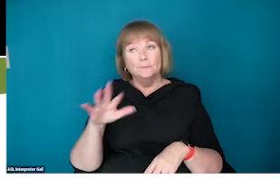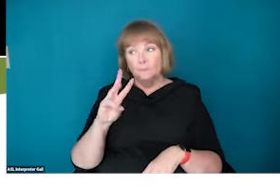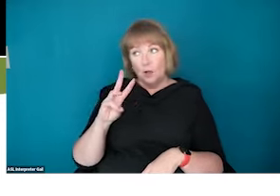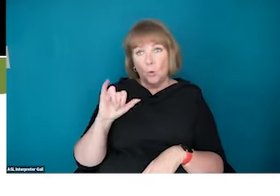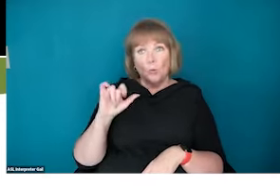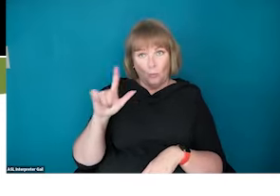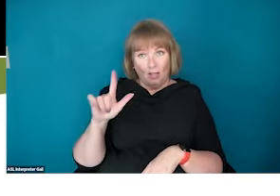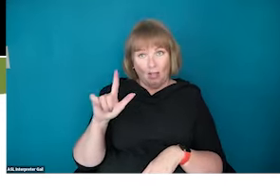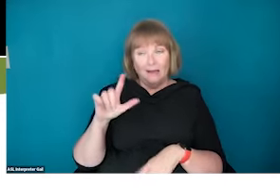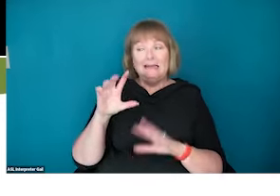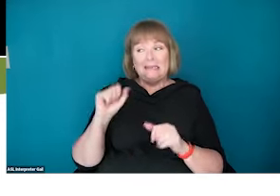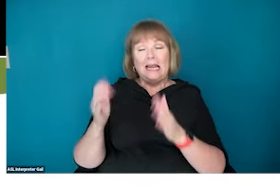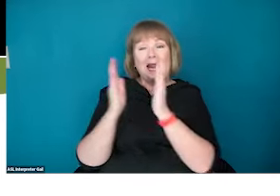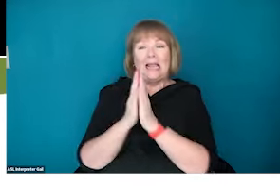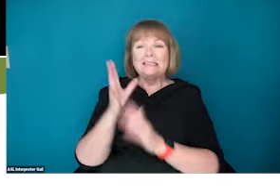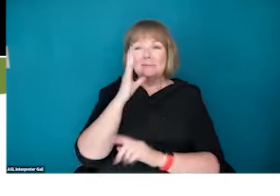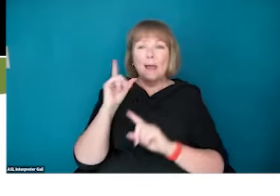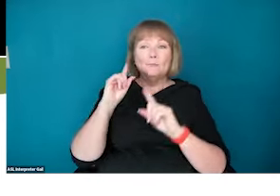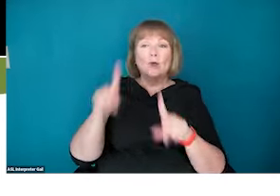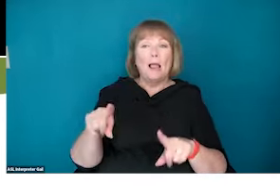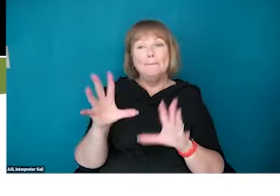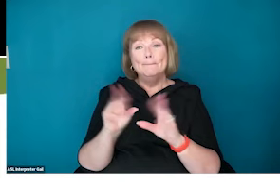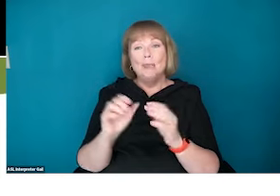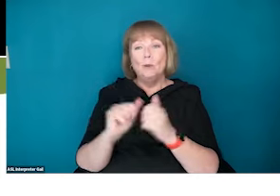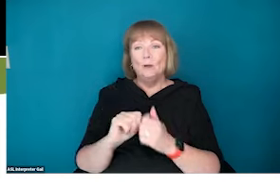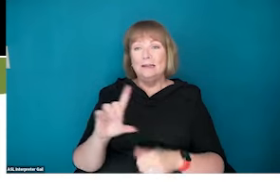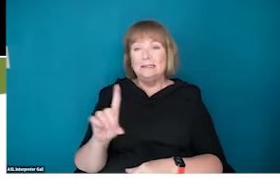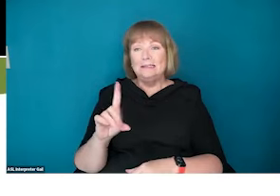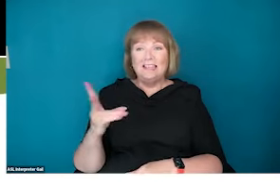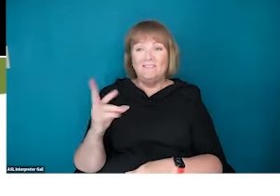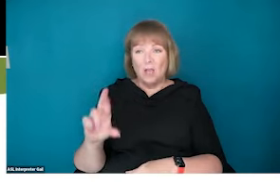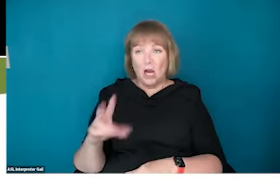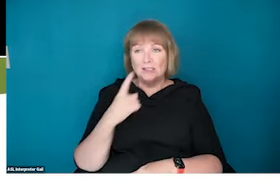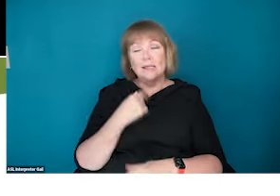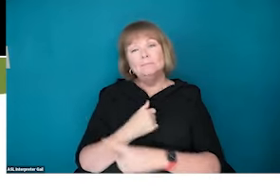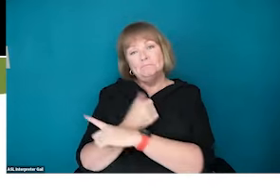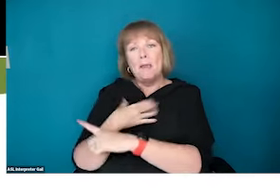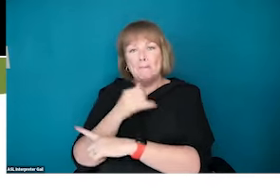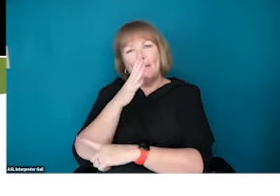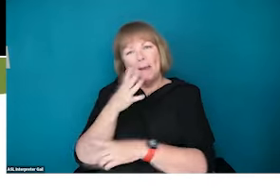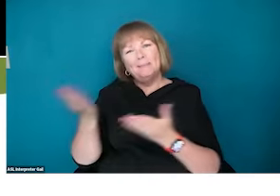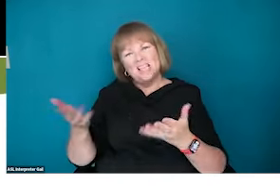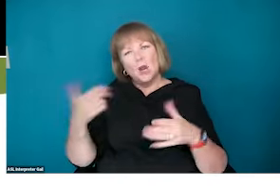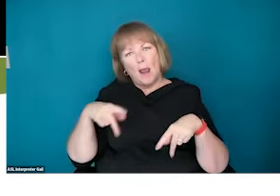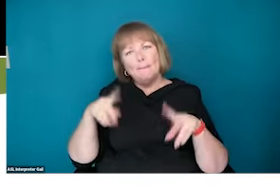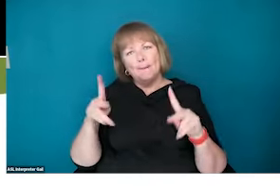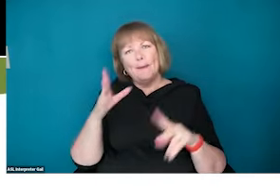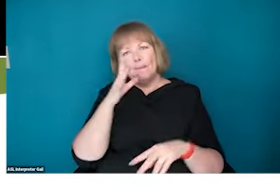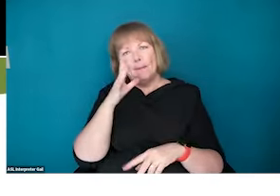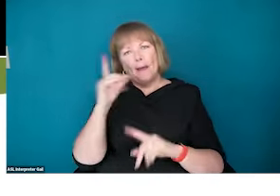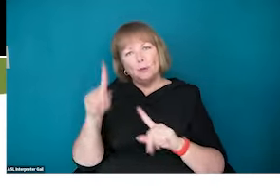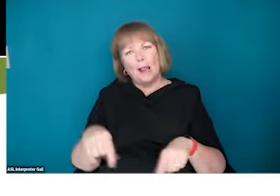en los hospitales. Darle permiso a que yo le doy permiso a mi papá y mi mamá a estar conmigo, a esta persona estar conmigo cuando yo vengo a visitar al